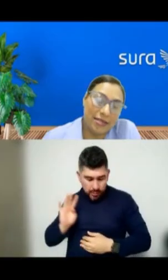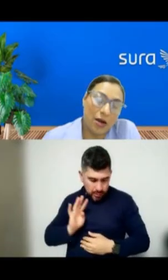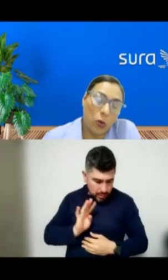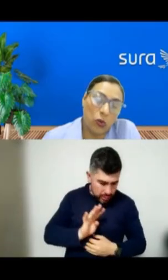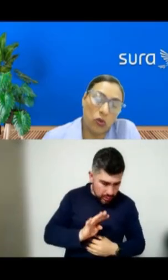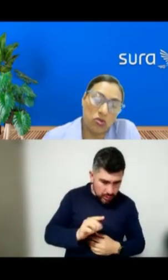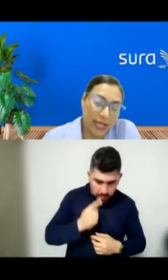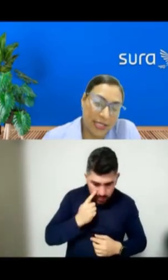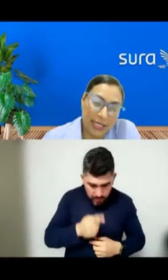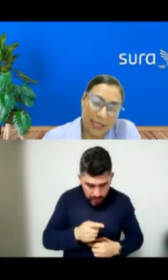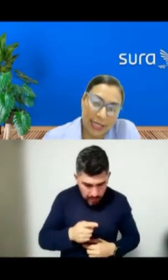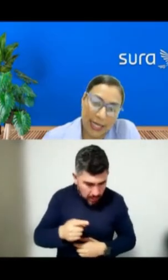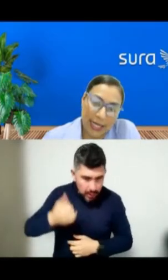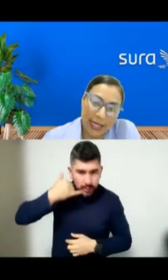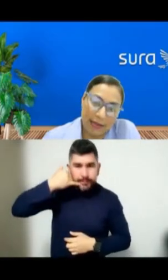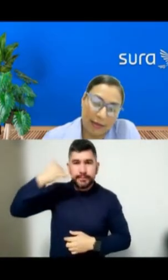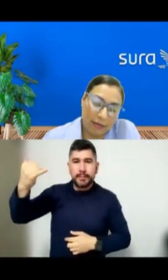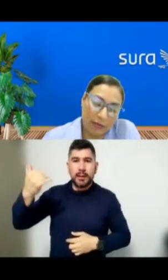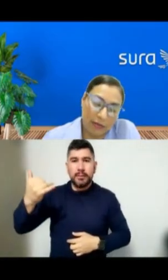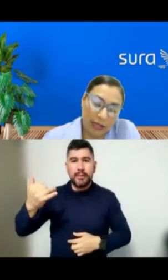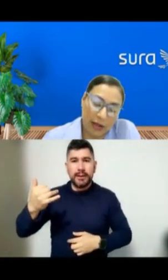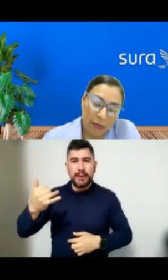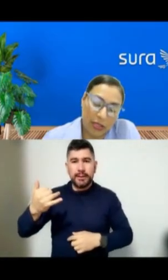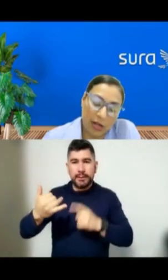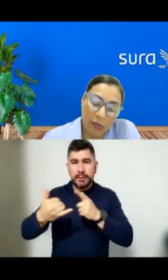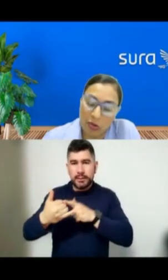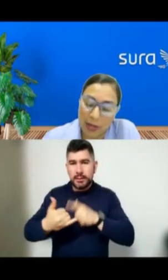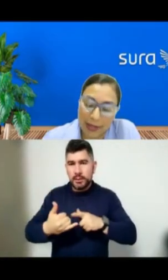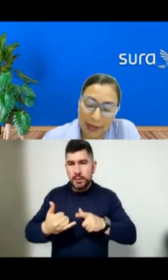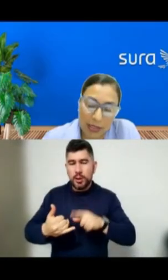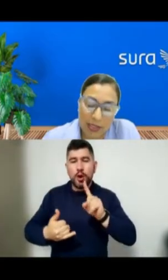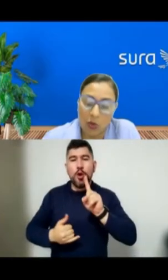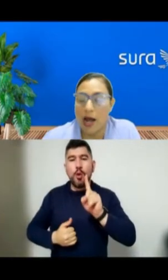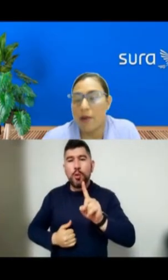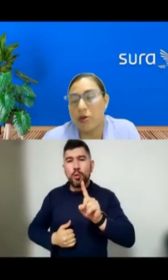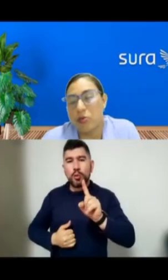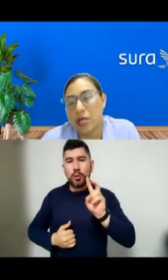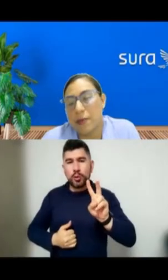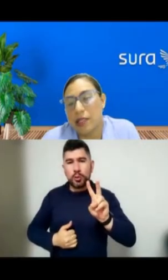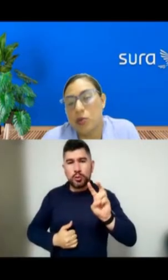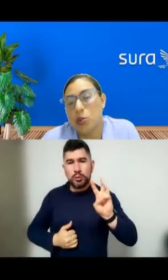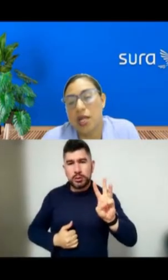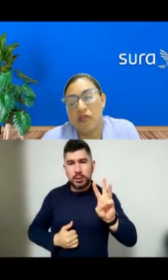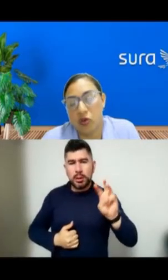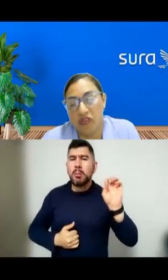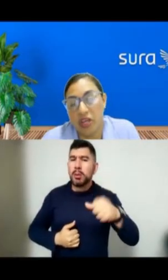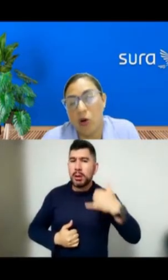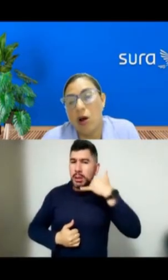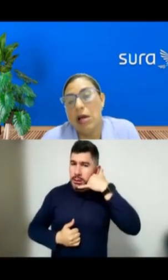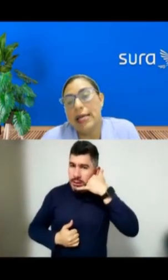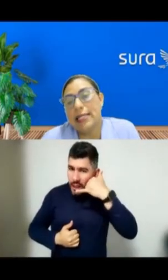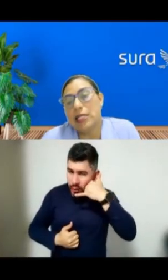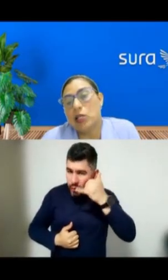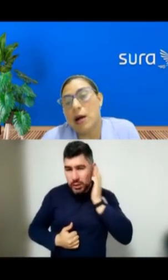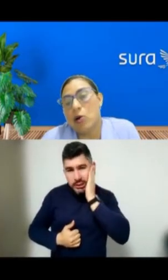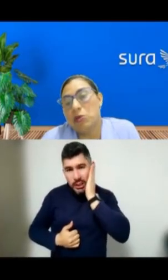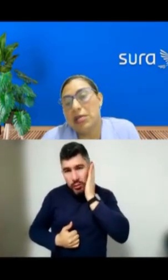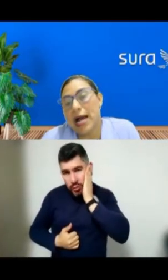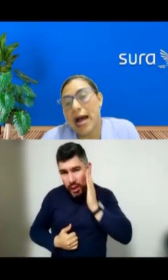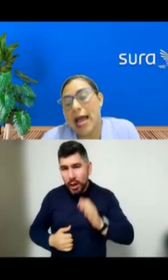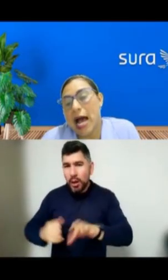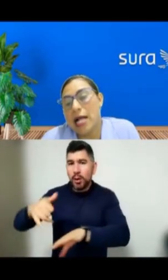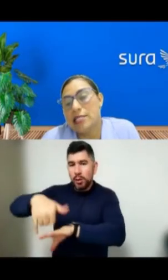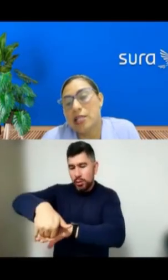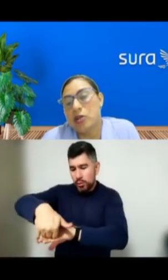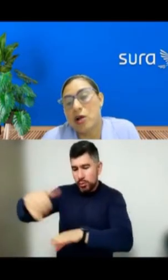línea de emergencia 123, que es que pues la podemos llamar desde el celular, podemos llamar desde un teléfono fijo, que esta nos va